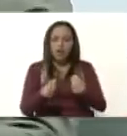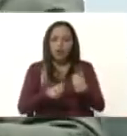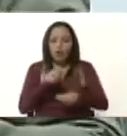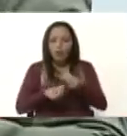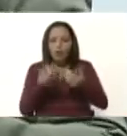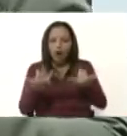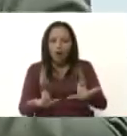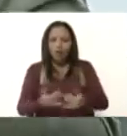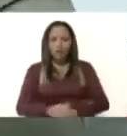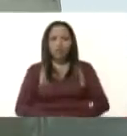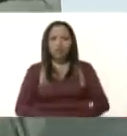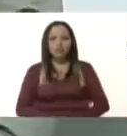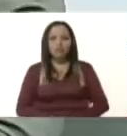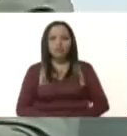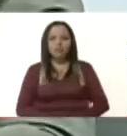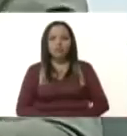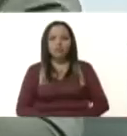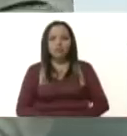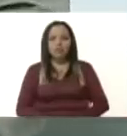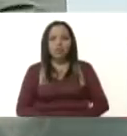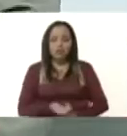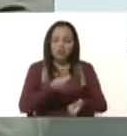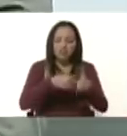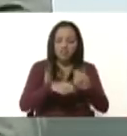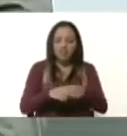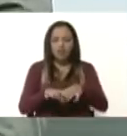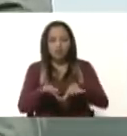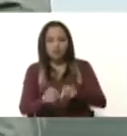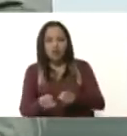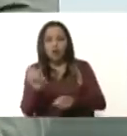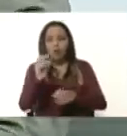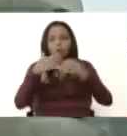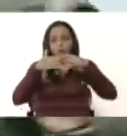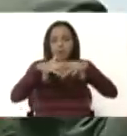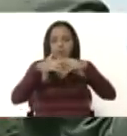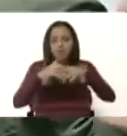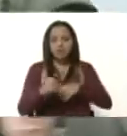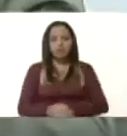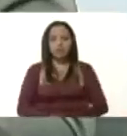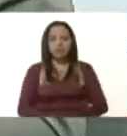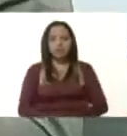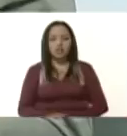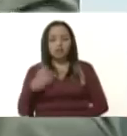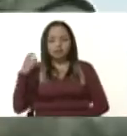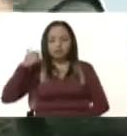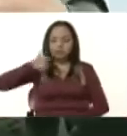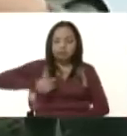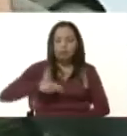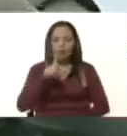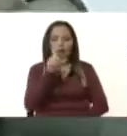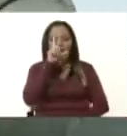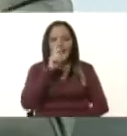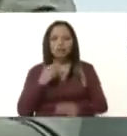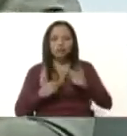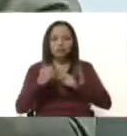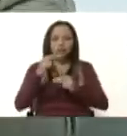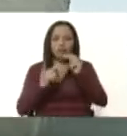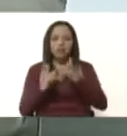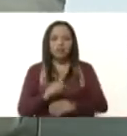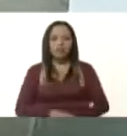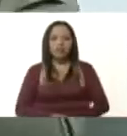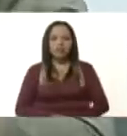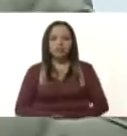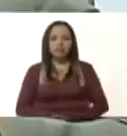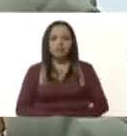cómo les puede ir como sector comercial o como sector empresarial. Desde hace un año hemos construido plataformas